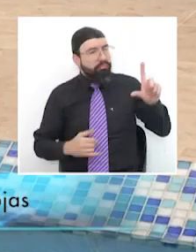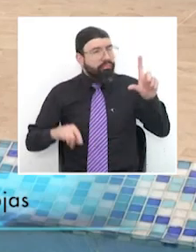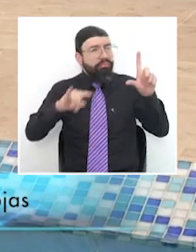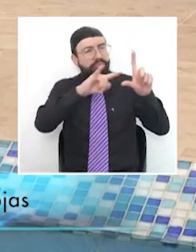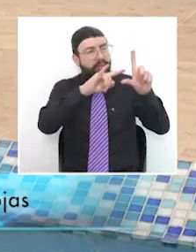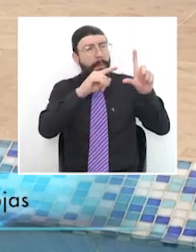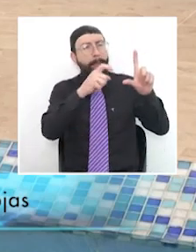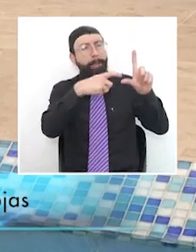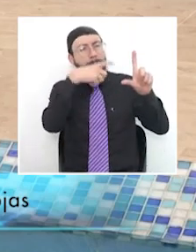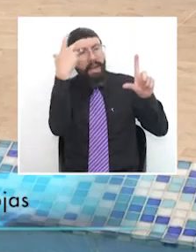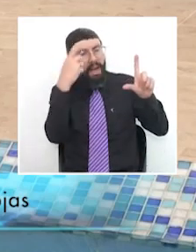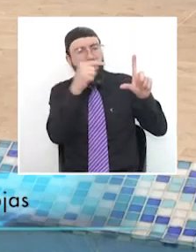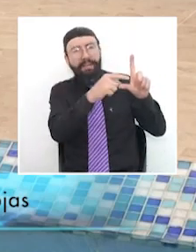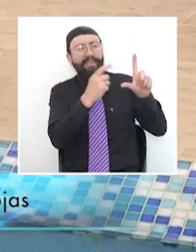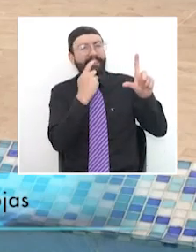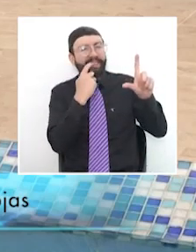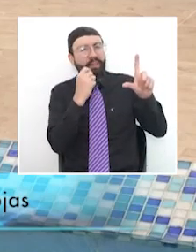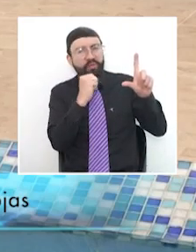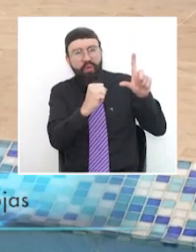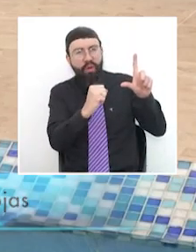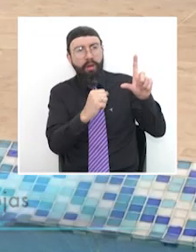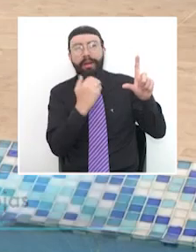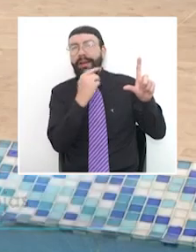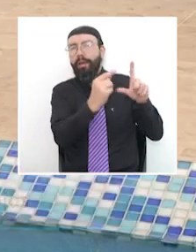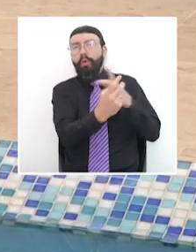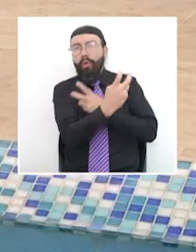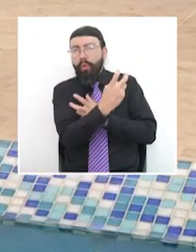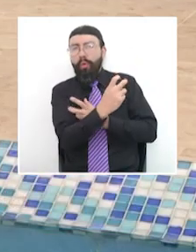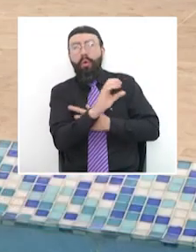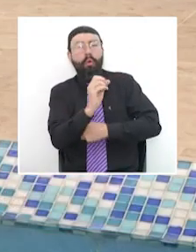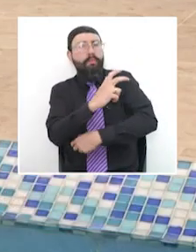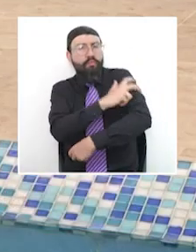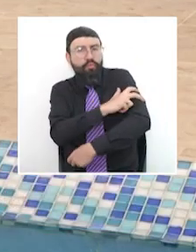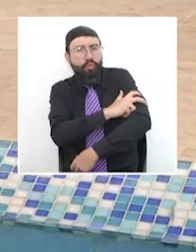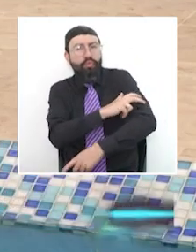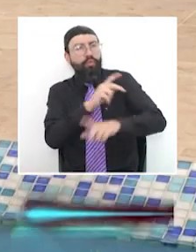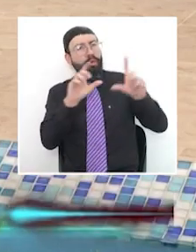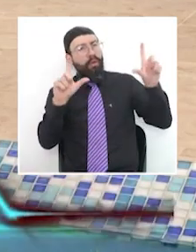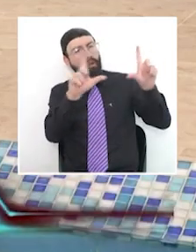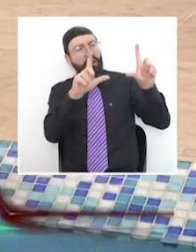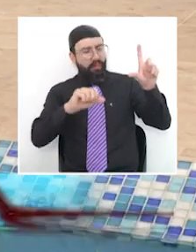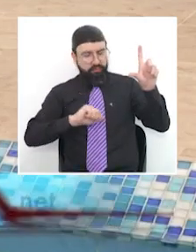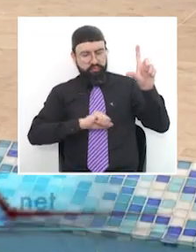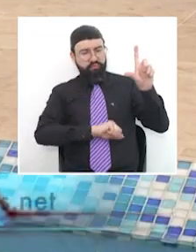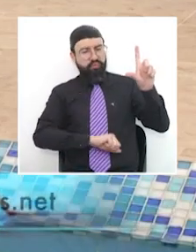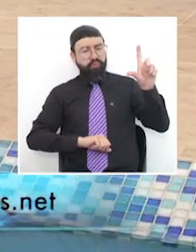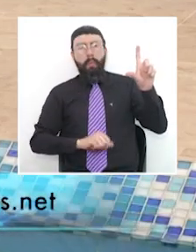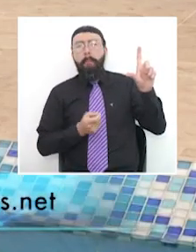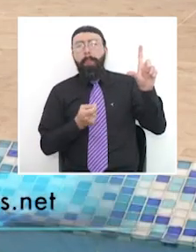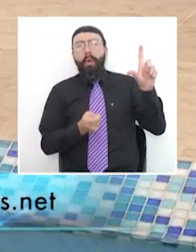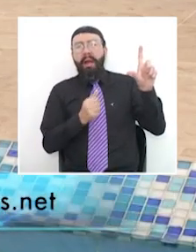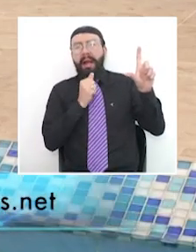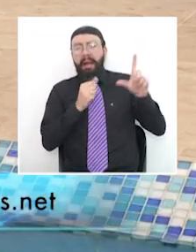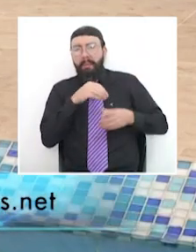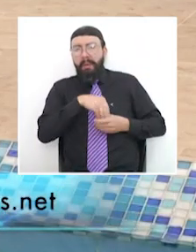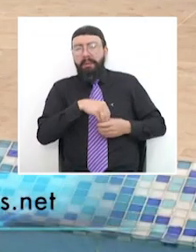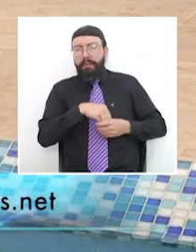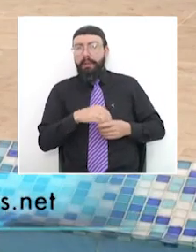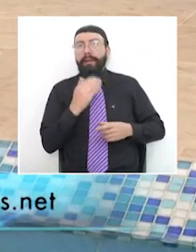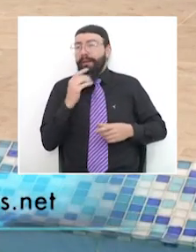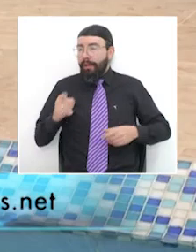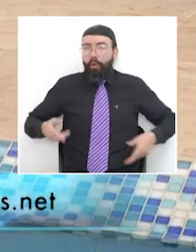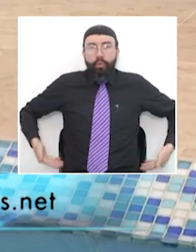Porque es más denso, el hueso. Es más denso, por ejemplo, el hueso, el músculo, órganos que tienen menos agua. Por ejemplo, el